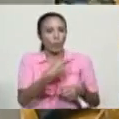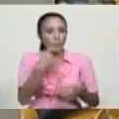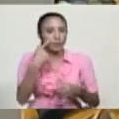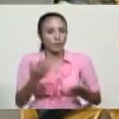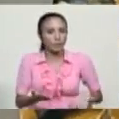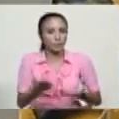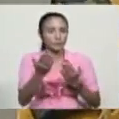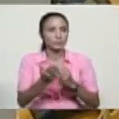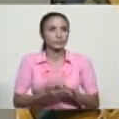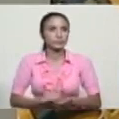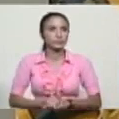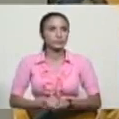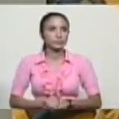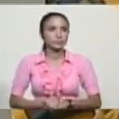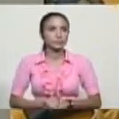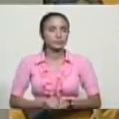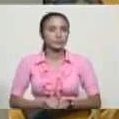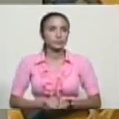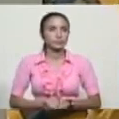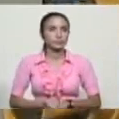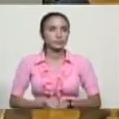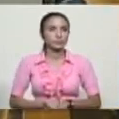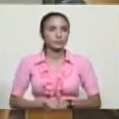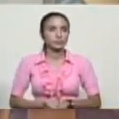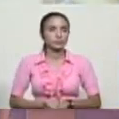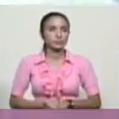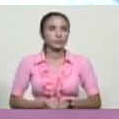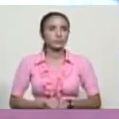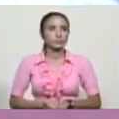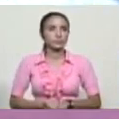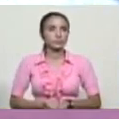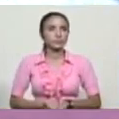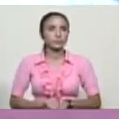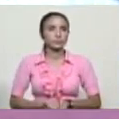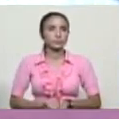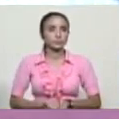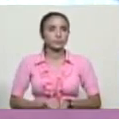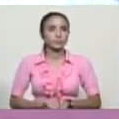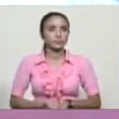de la República. Es militante antirracista,